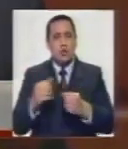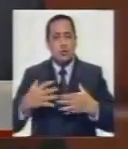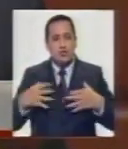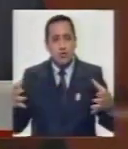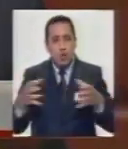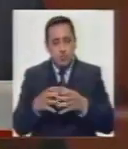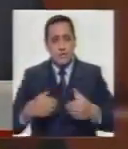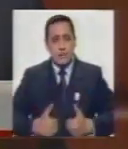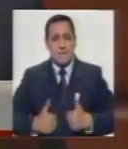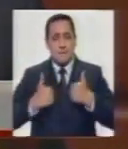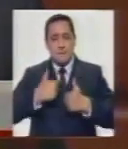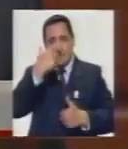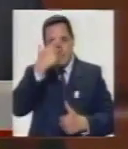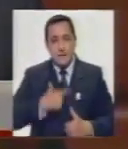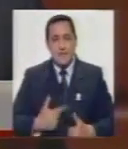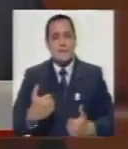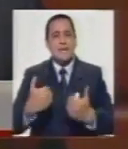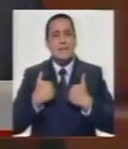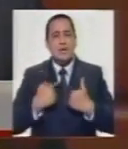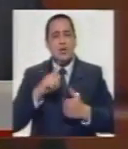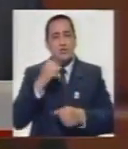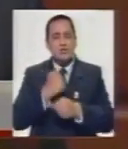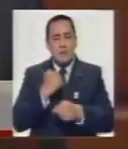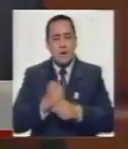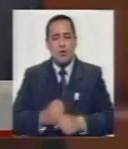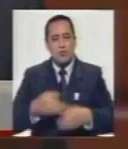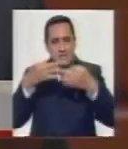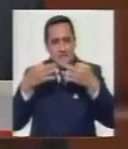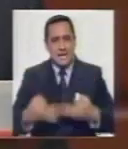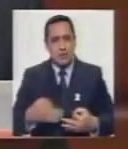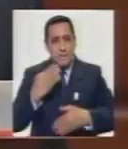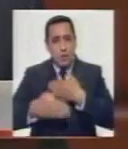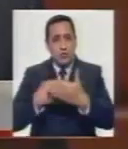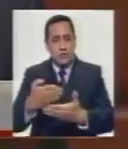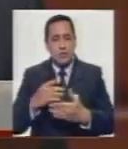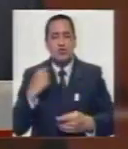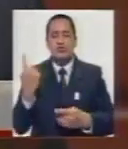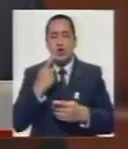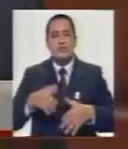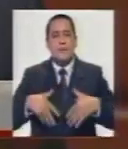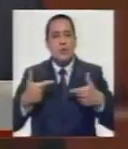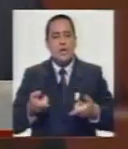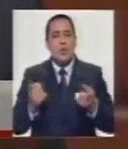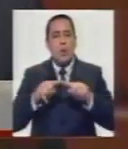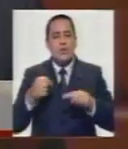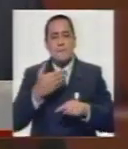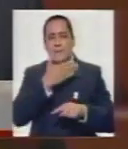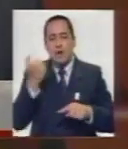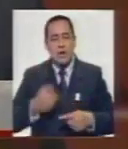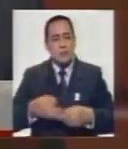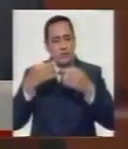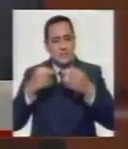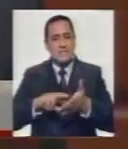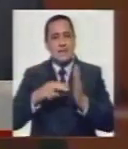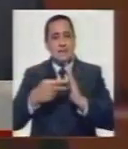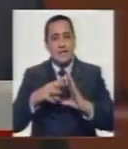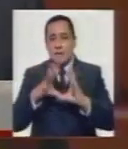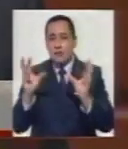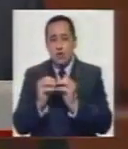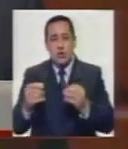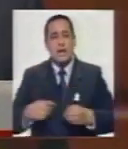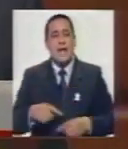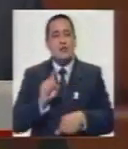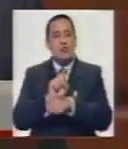nuestra ciudadanía o de tener un empleo digno y productivo solo será posible si mejoramos significativamente